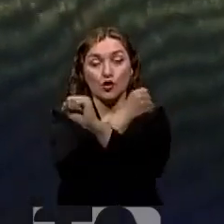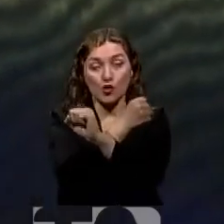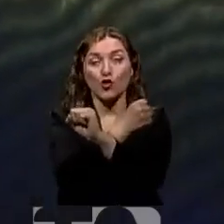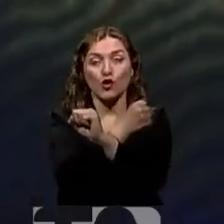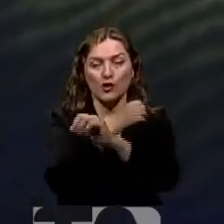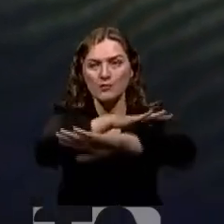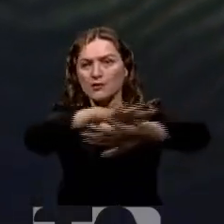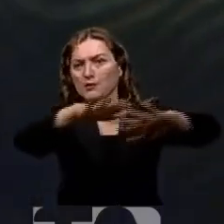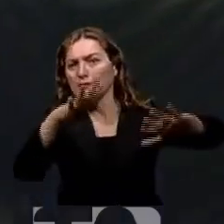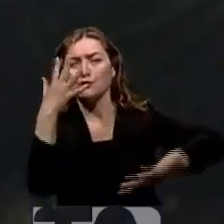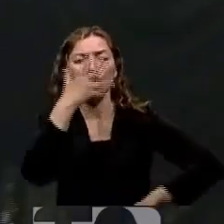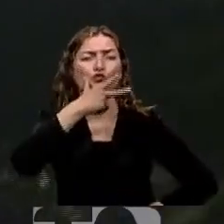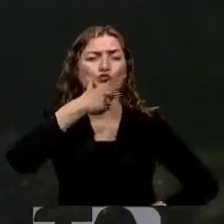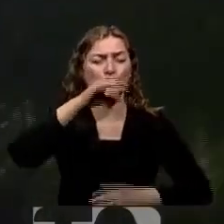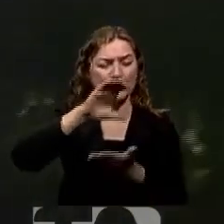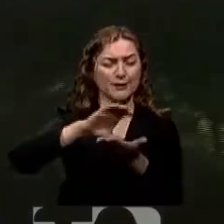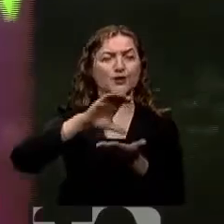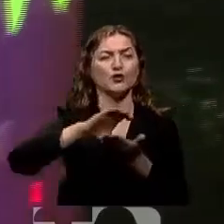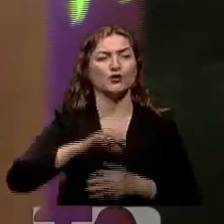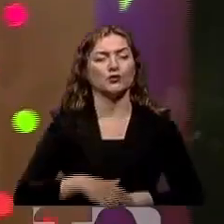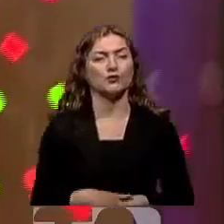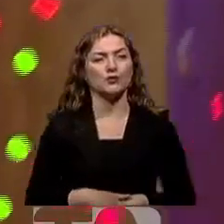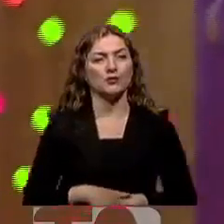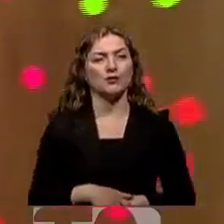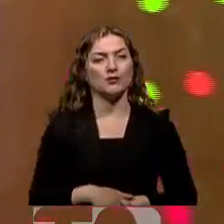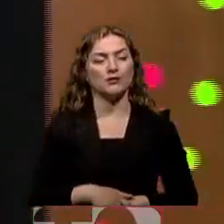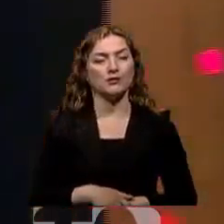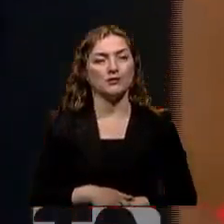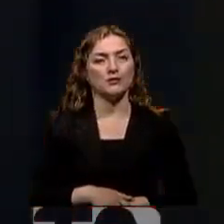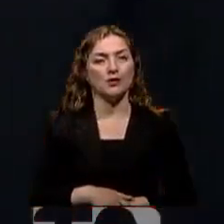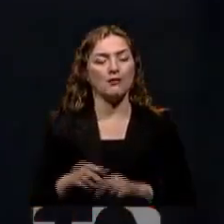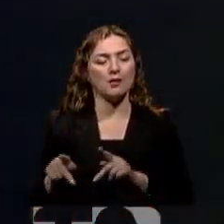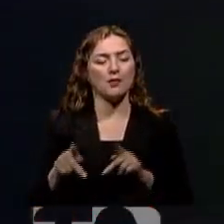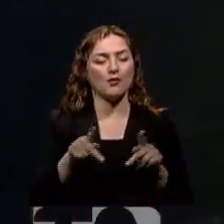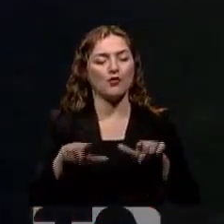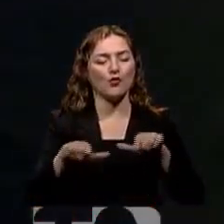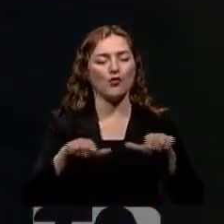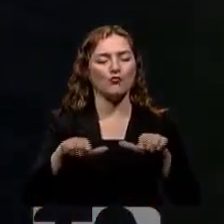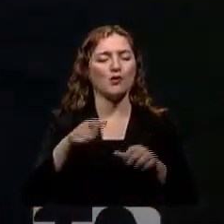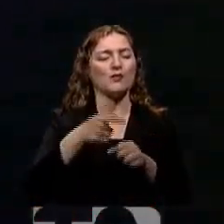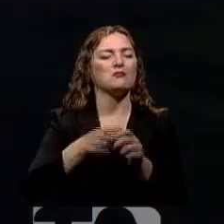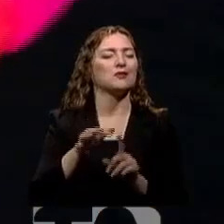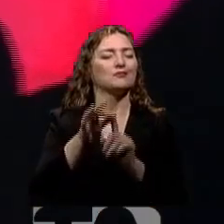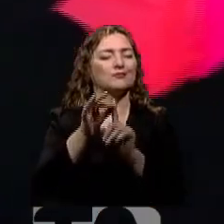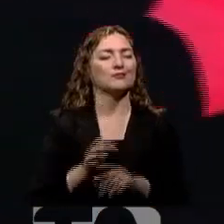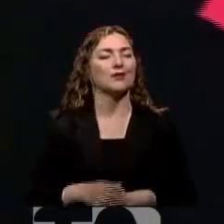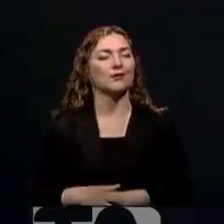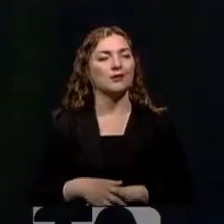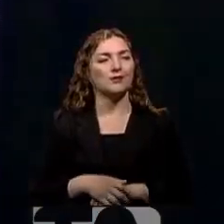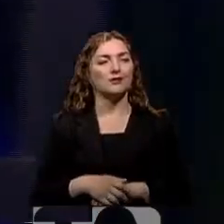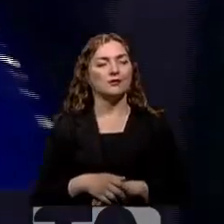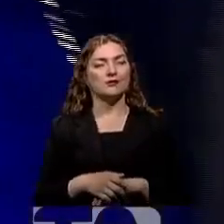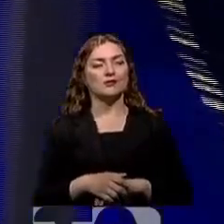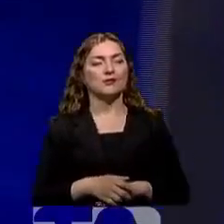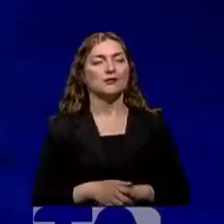una vista espectacular de todo el centro, y como les mostramos, estamos preparando estos espacios especiales justamente para